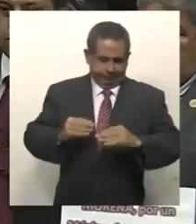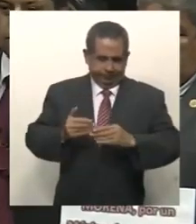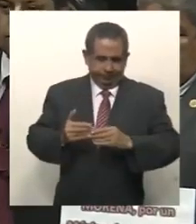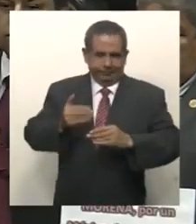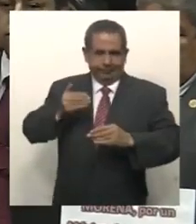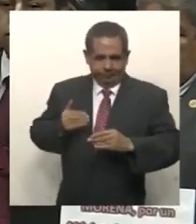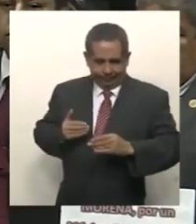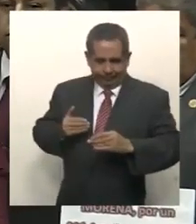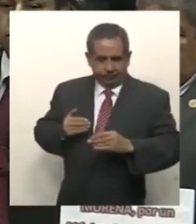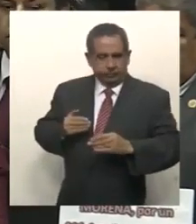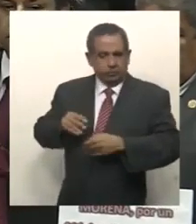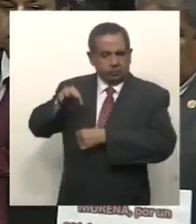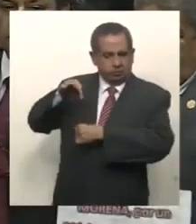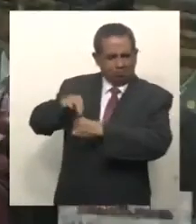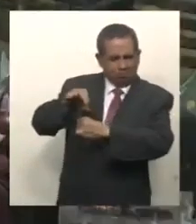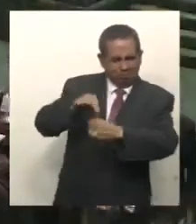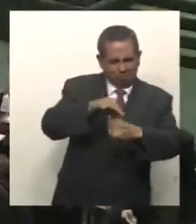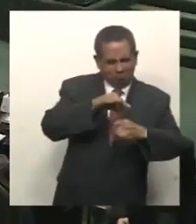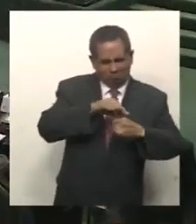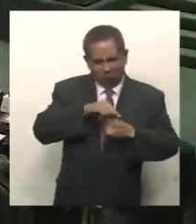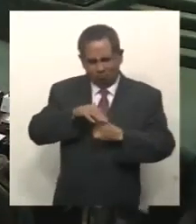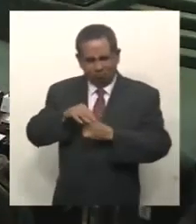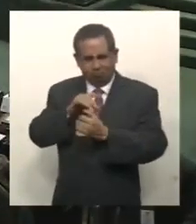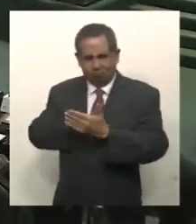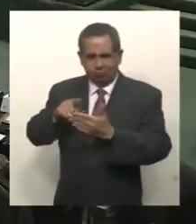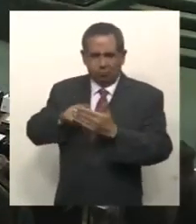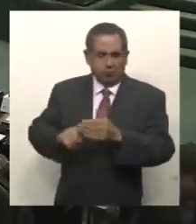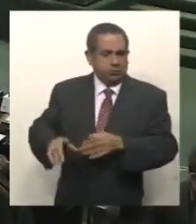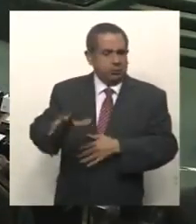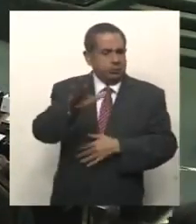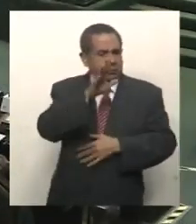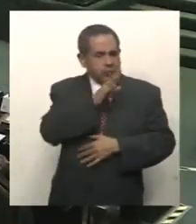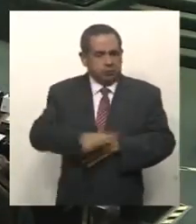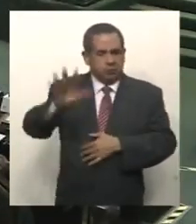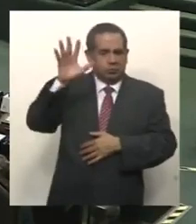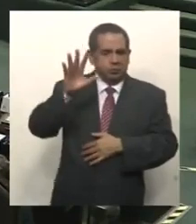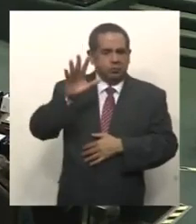vivimos una elección inédita,